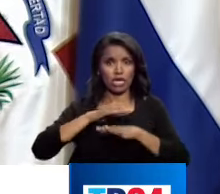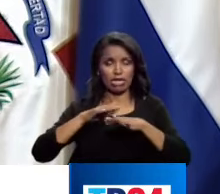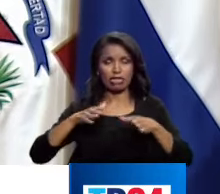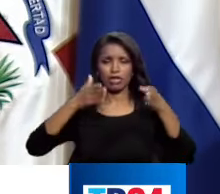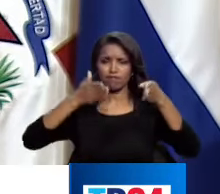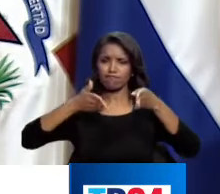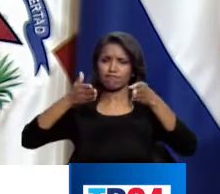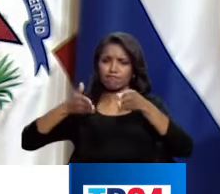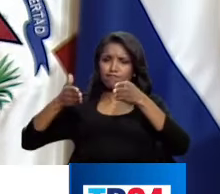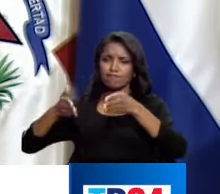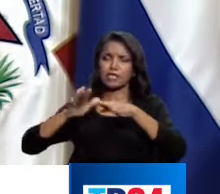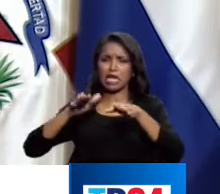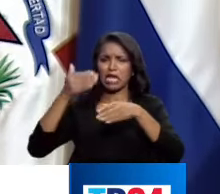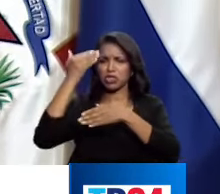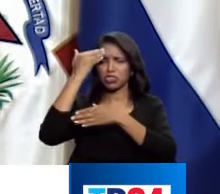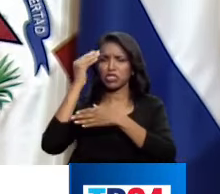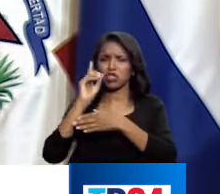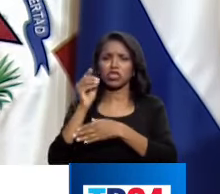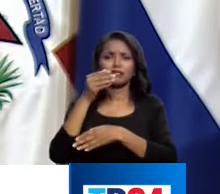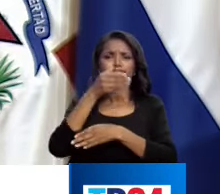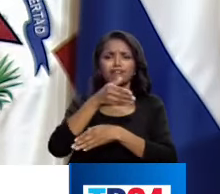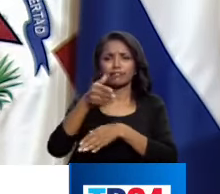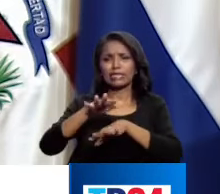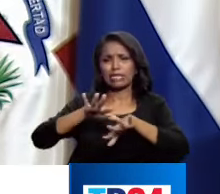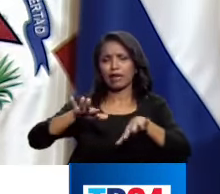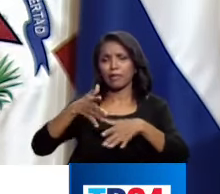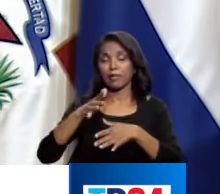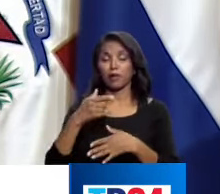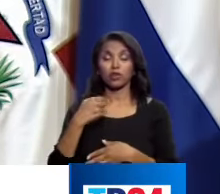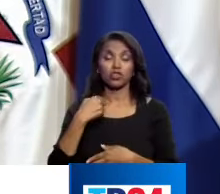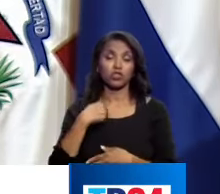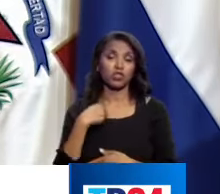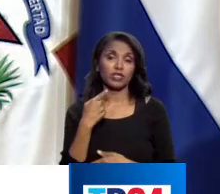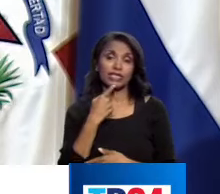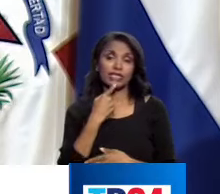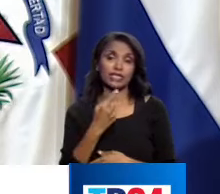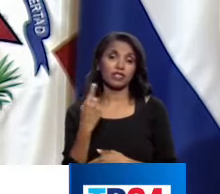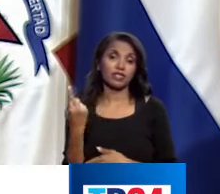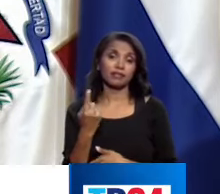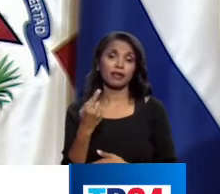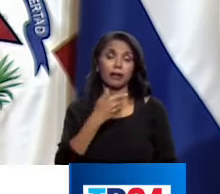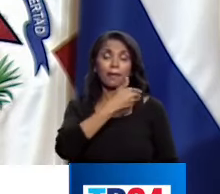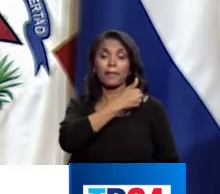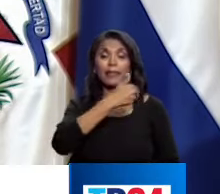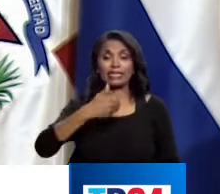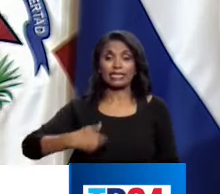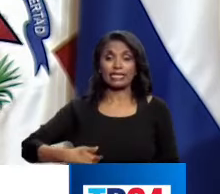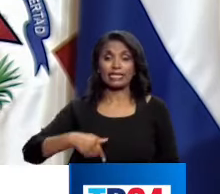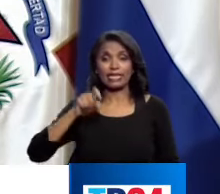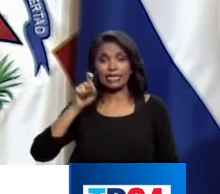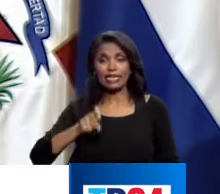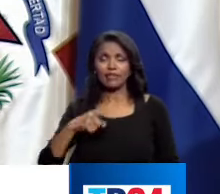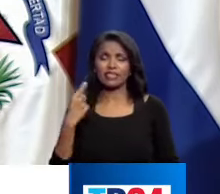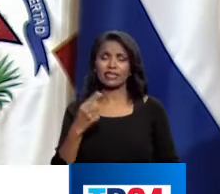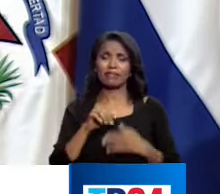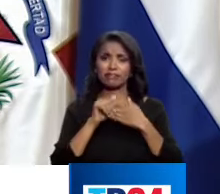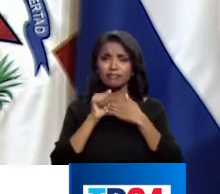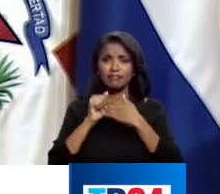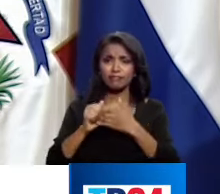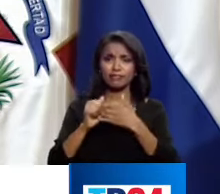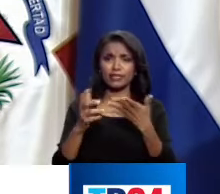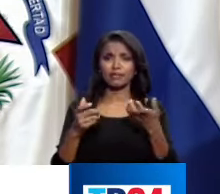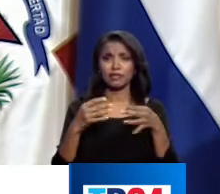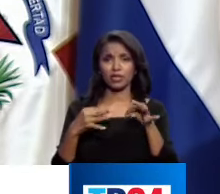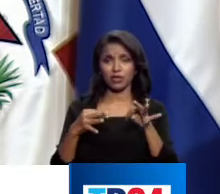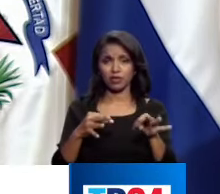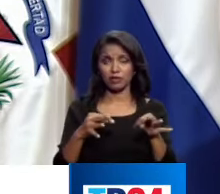estas infraestructuras identificadas de lo que tenemos que hacer. Yo por eso siempre digo que aquí el presidente tiene que tomar la batuta si queremos que el turismo